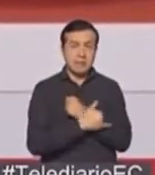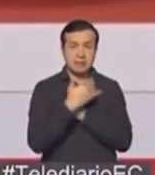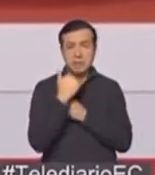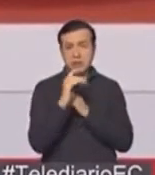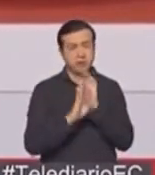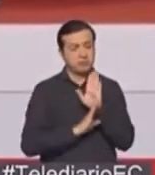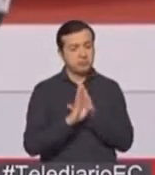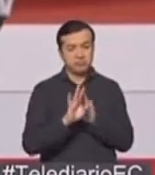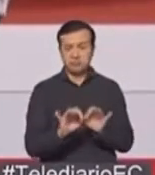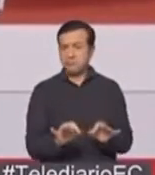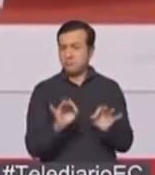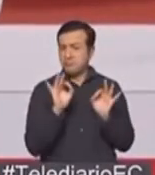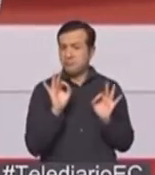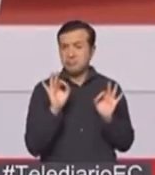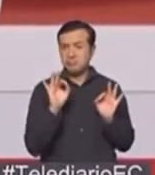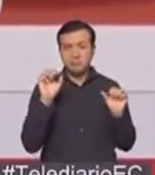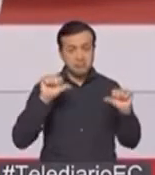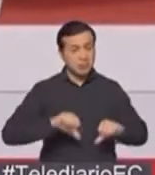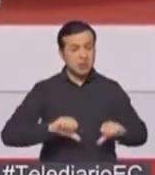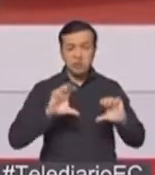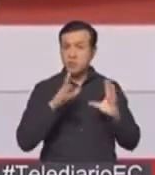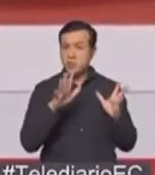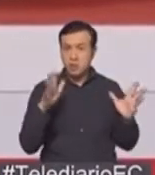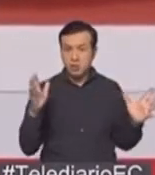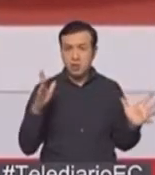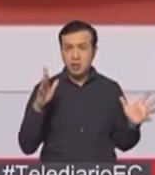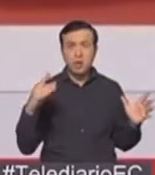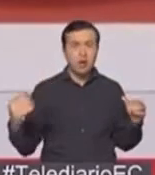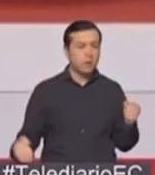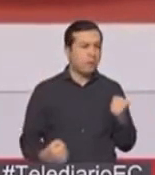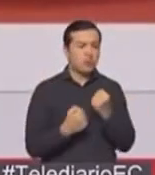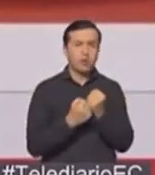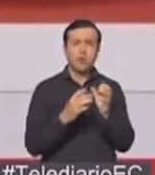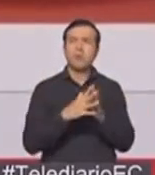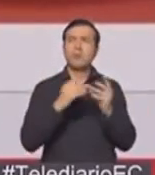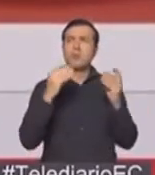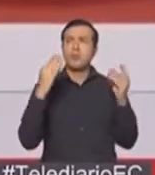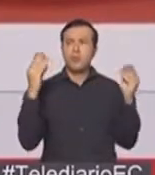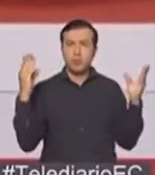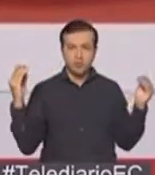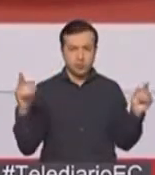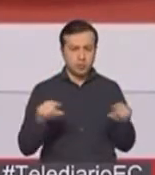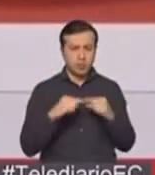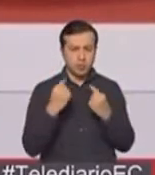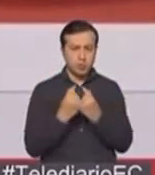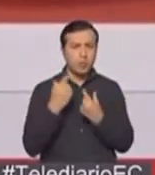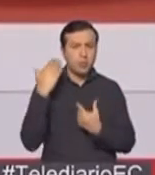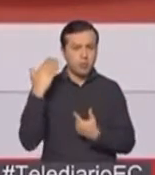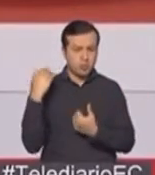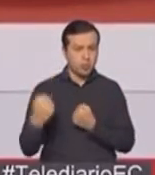que nunca no hicimos nada malo y tenemos un apoyo tremendo en el partido republicano